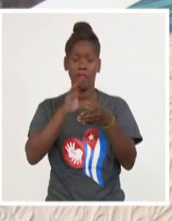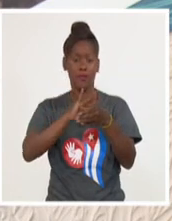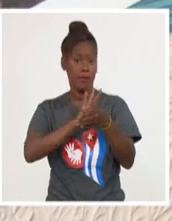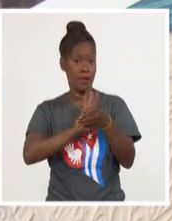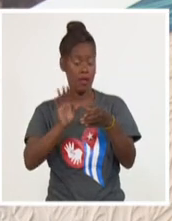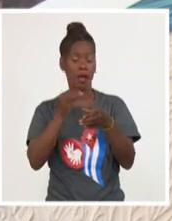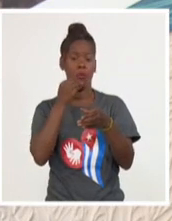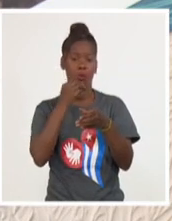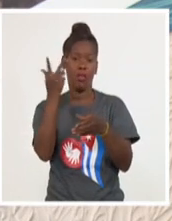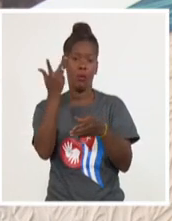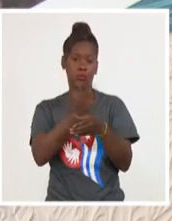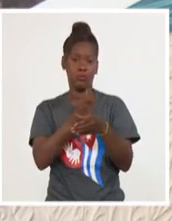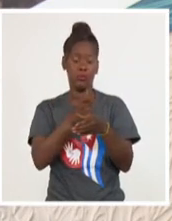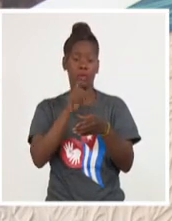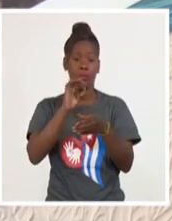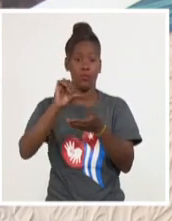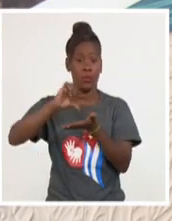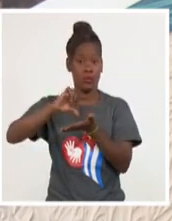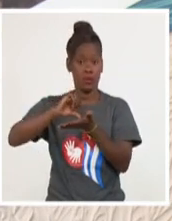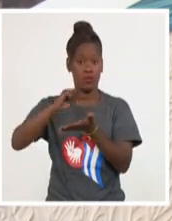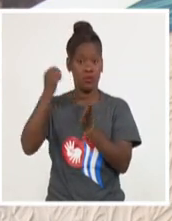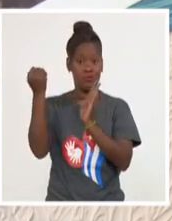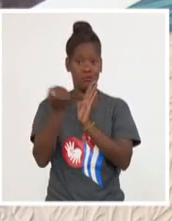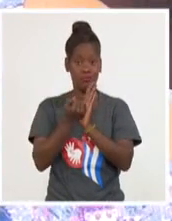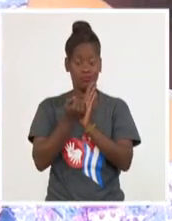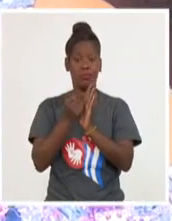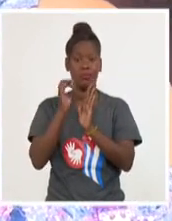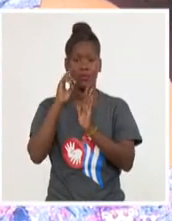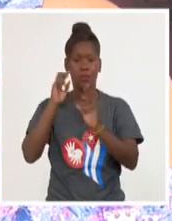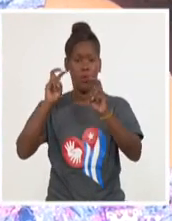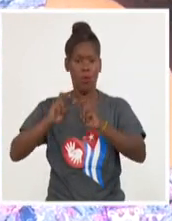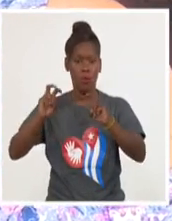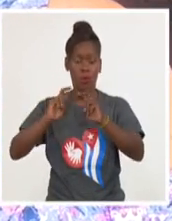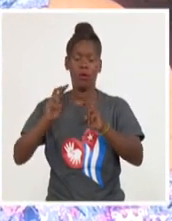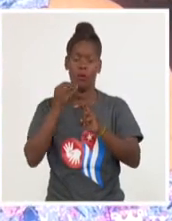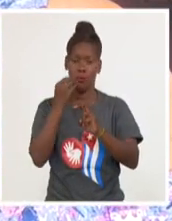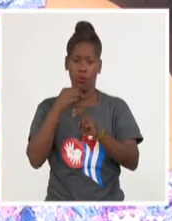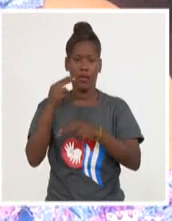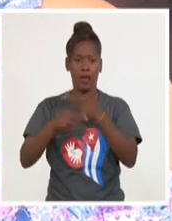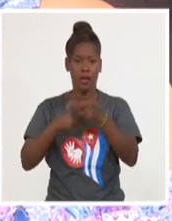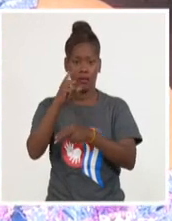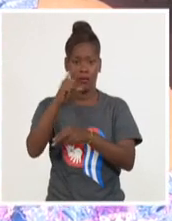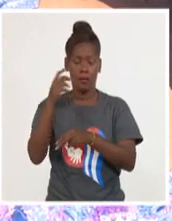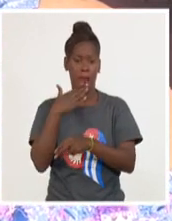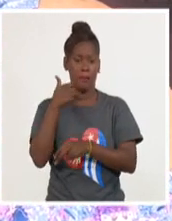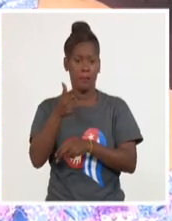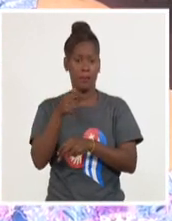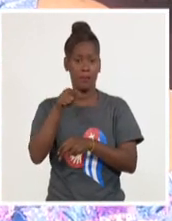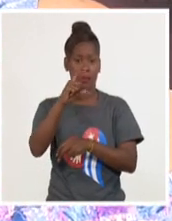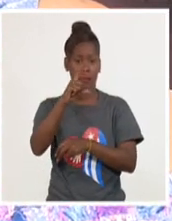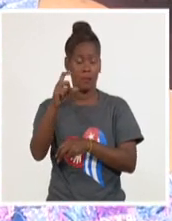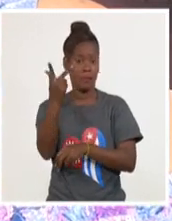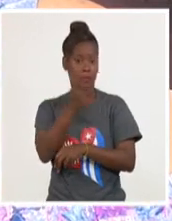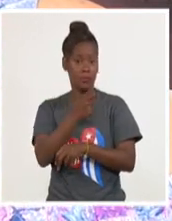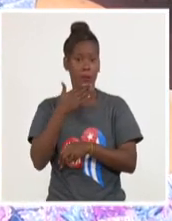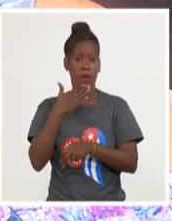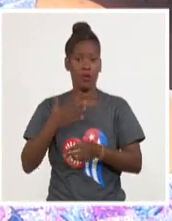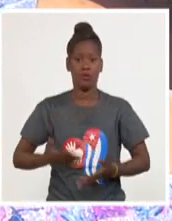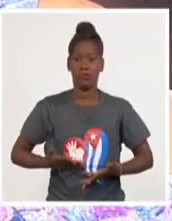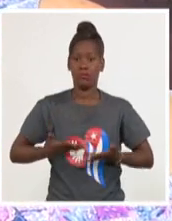comprobar que esta intervención tiene una relación riesgo-beneficio favorable. Esta vacuna brinda un refuerzo a la inmunidad